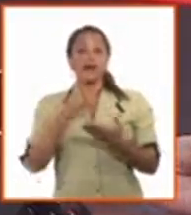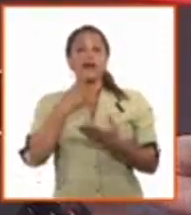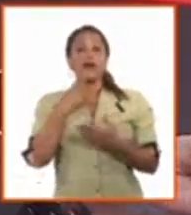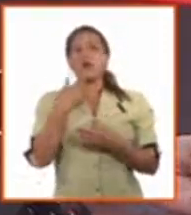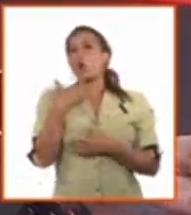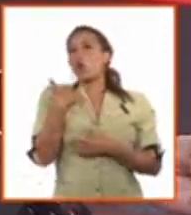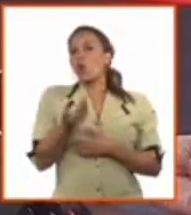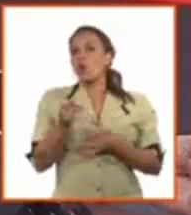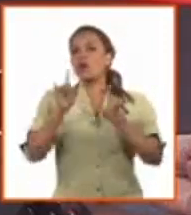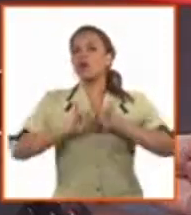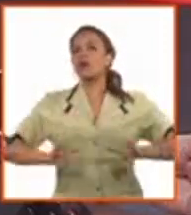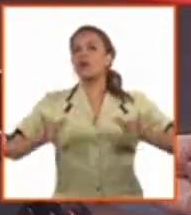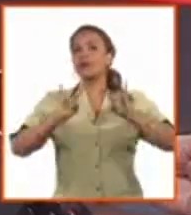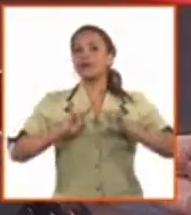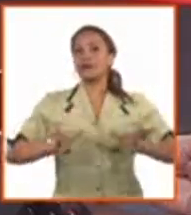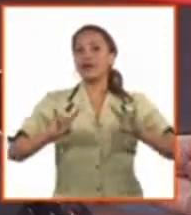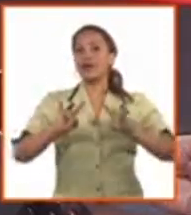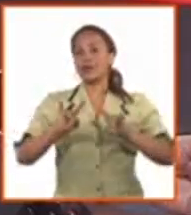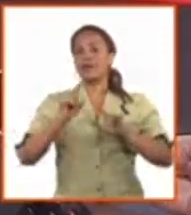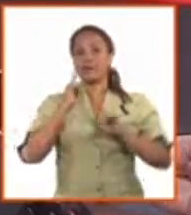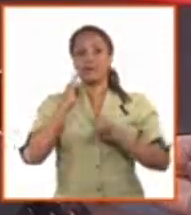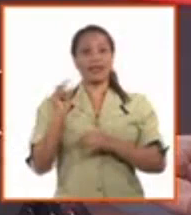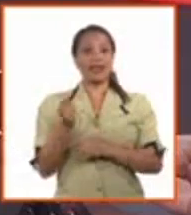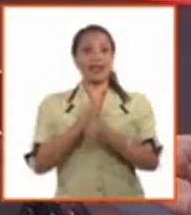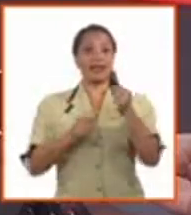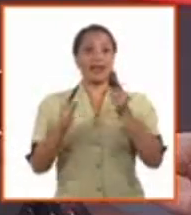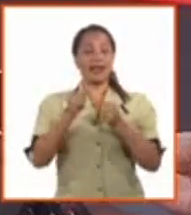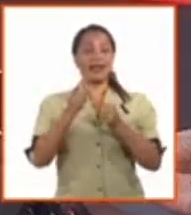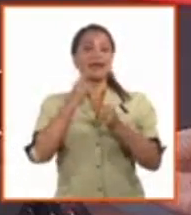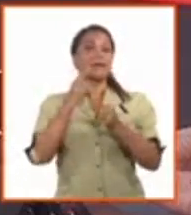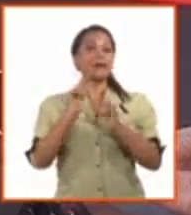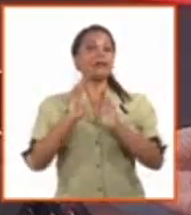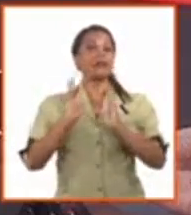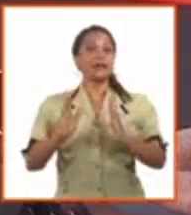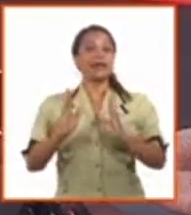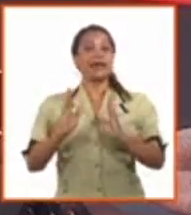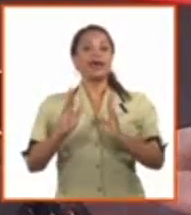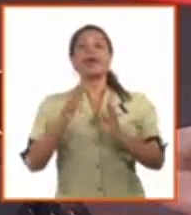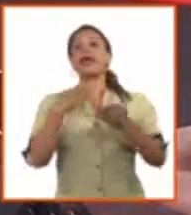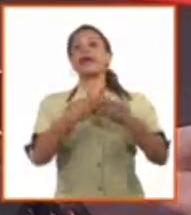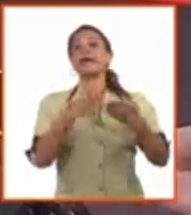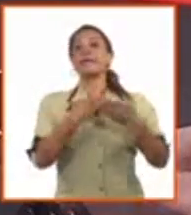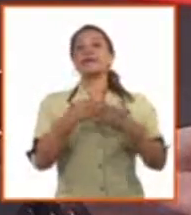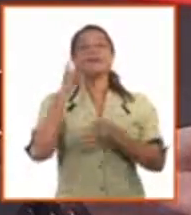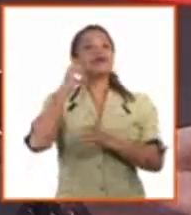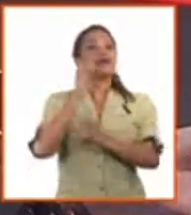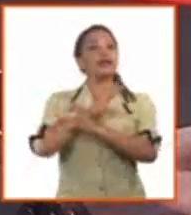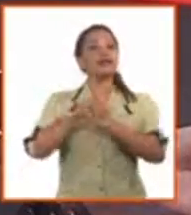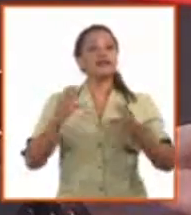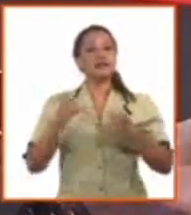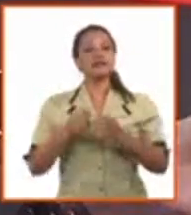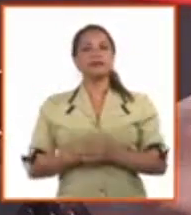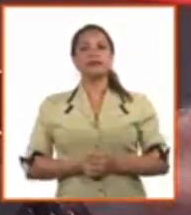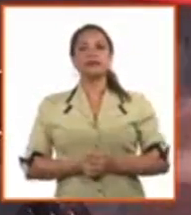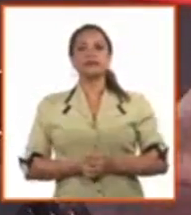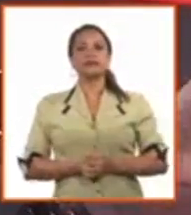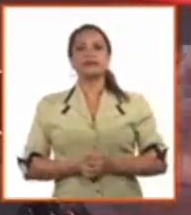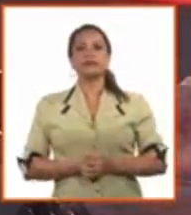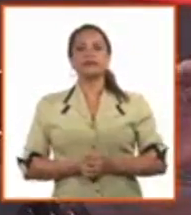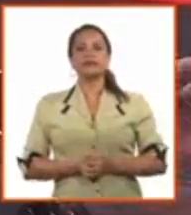ponemos a las universidades como como entes gestores de la ciencia